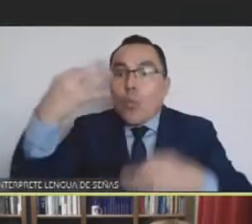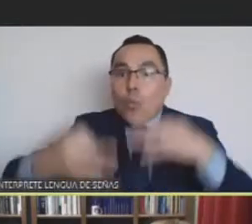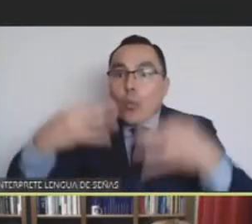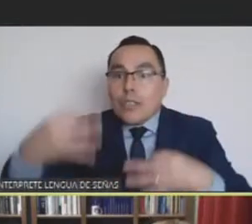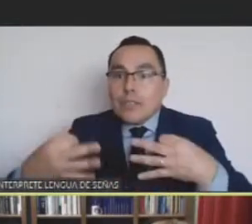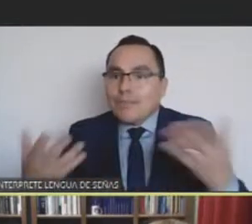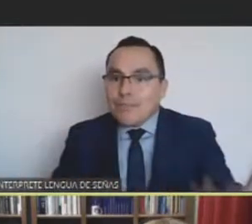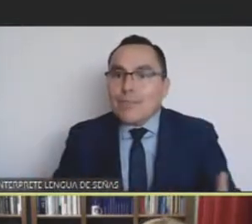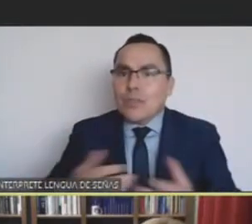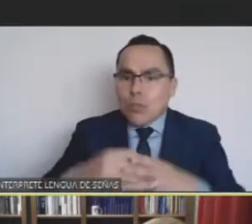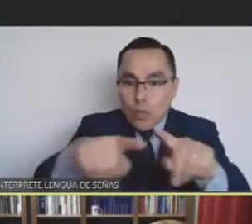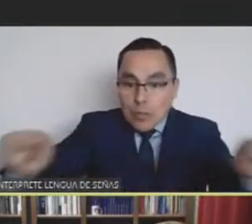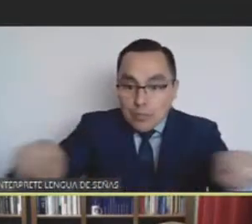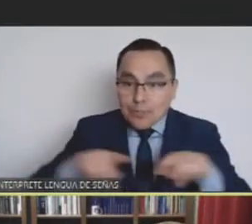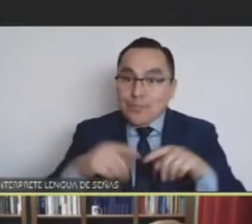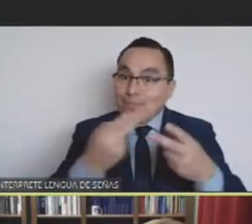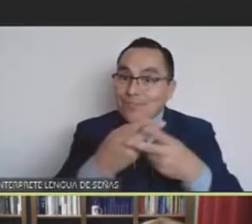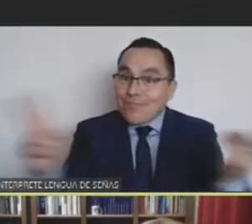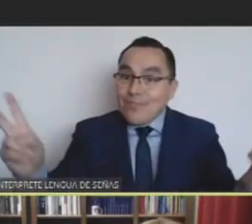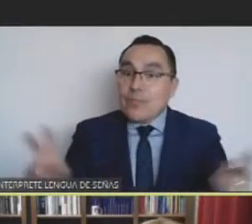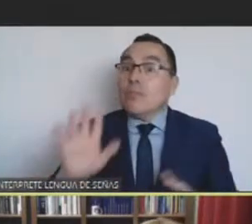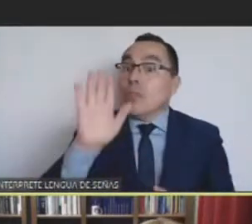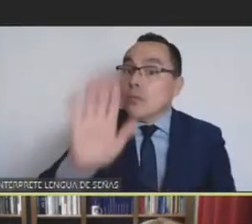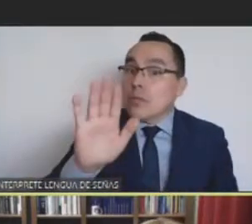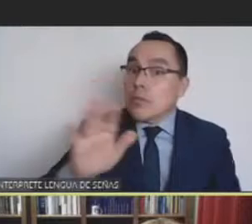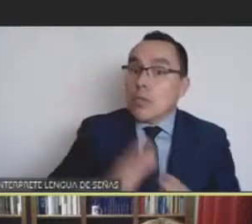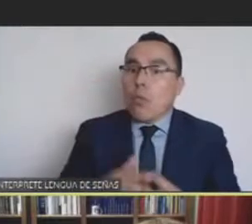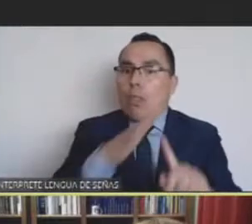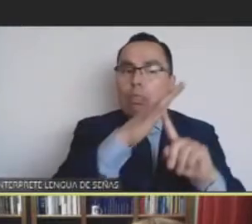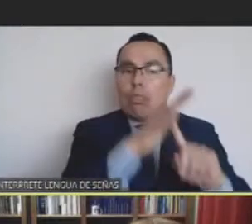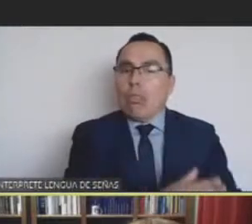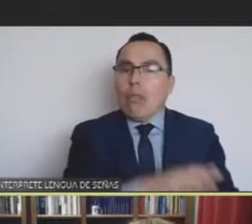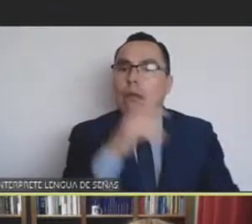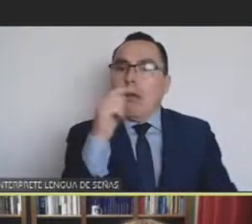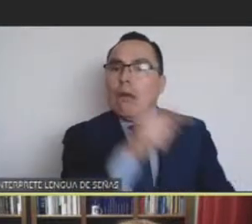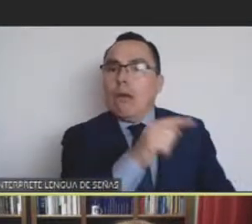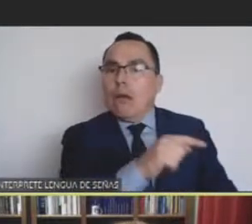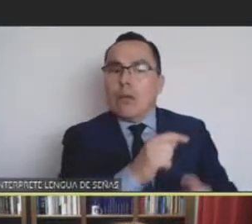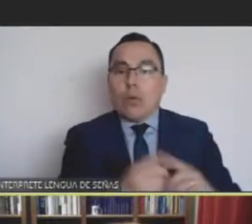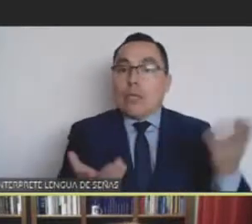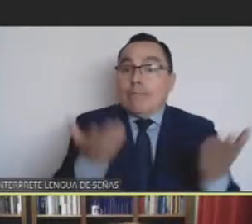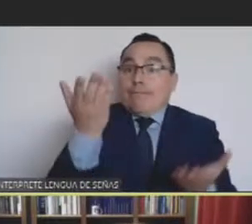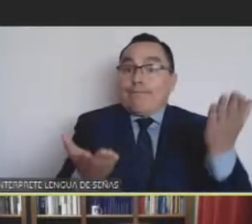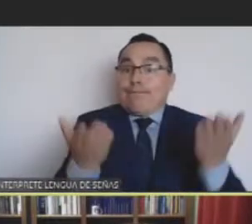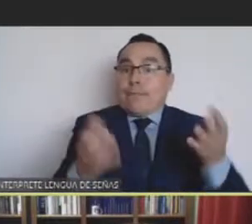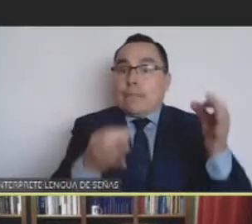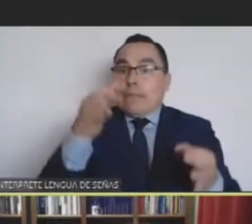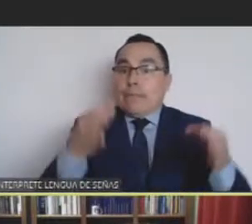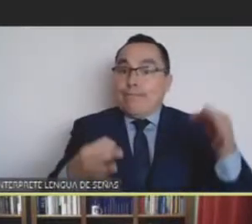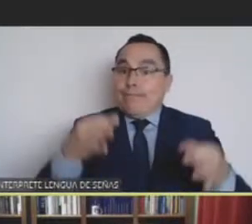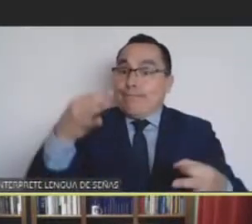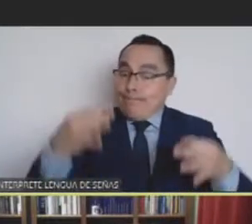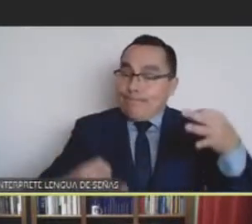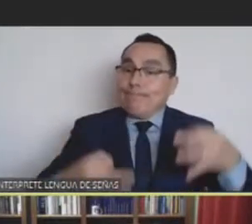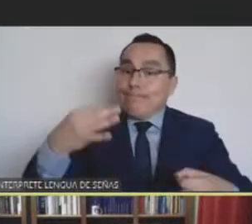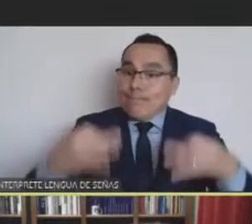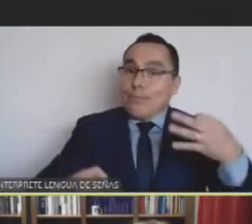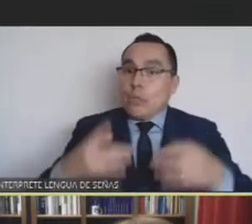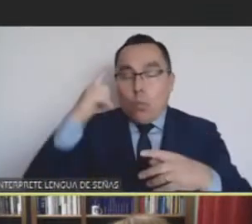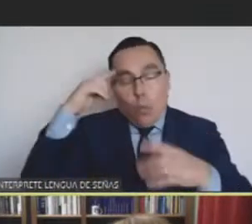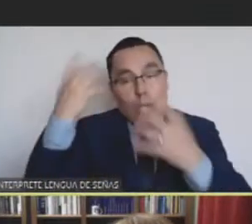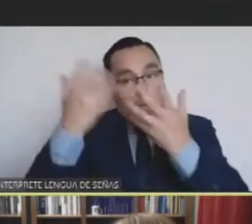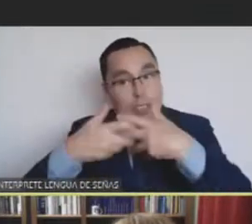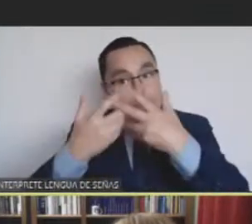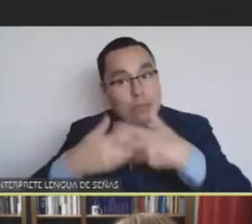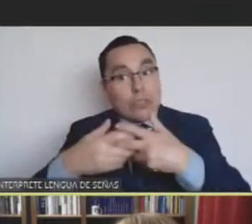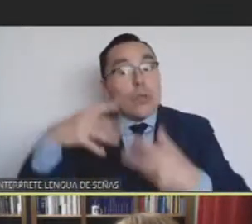en un espacio público, pero no por eso desmereciendo, por supuesto, la imparcialidad y la importancia que tiene la reflexión, porque